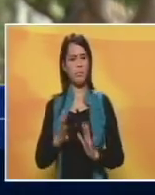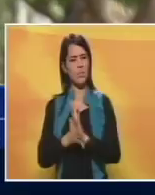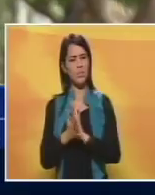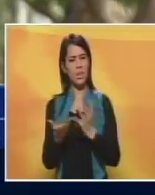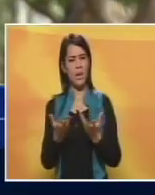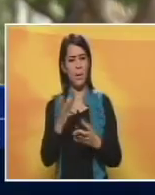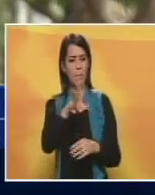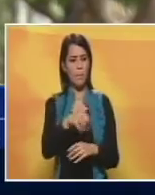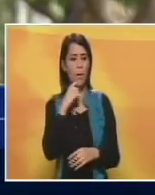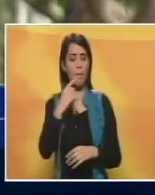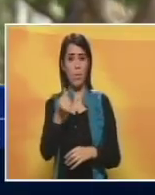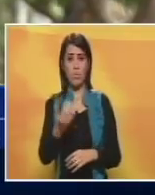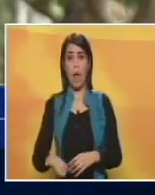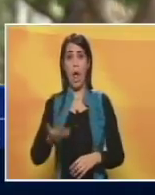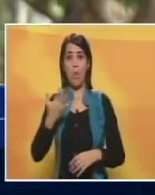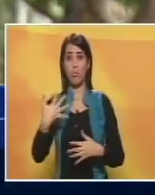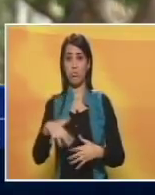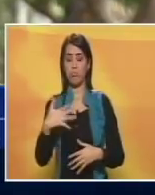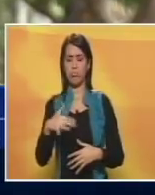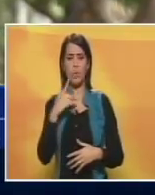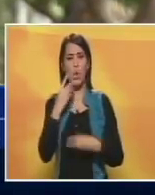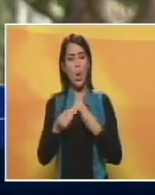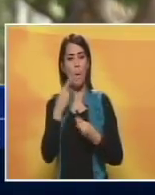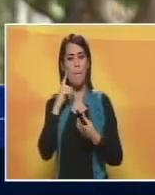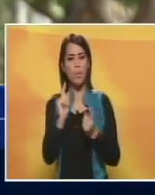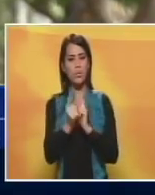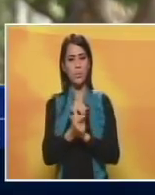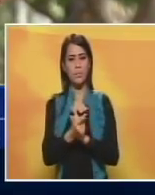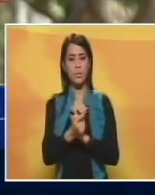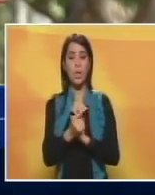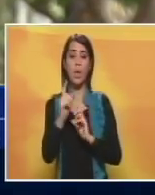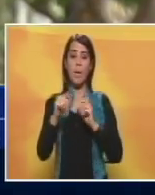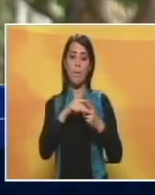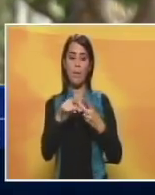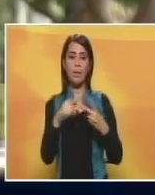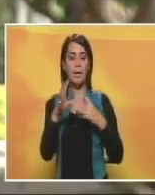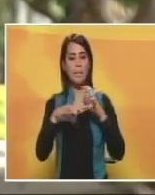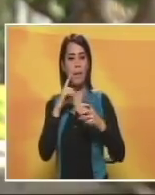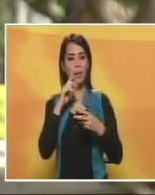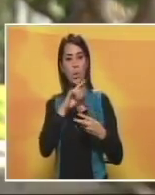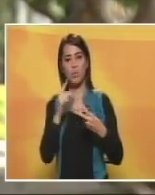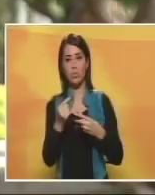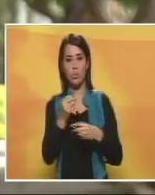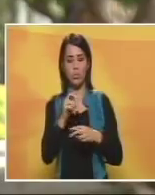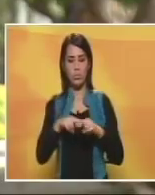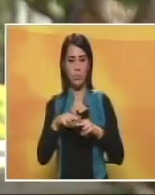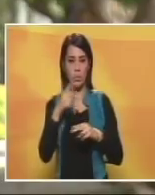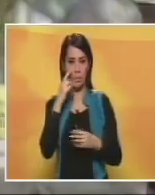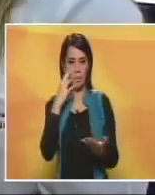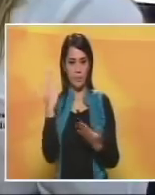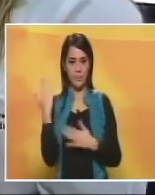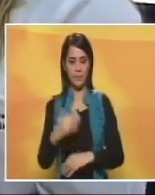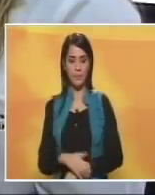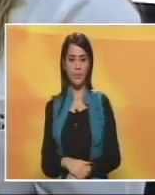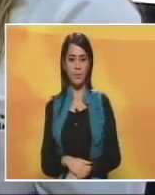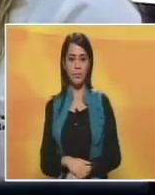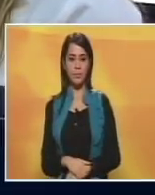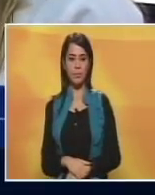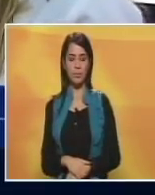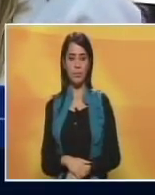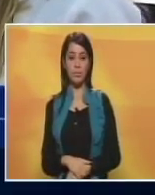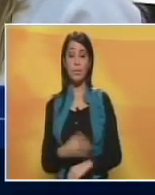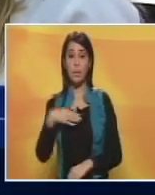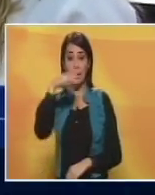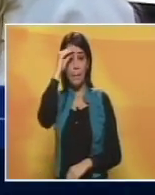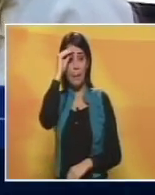a un alto costo? ¿Es posible sustituir la proteína animal y los carbohidratos por otros alimentos? Veamos. La idea es un poco que